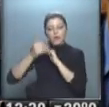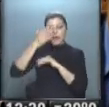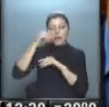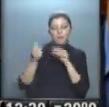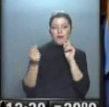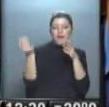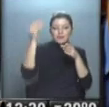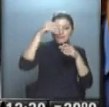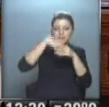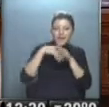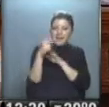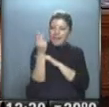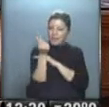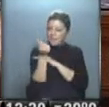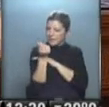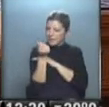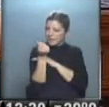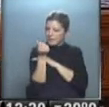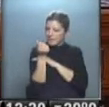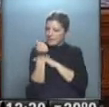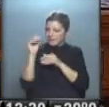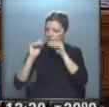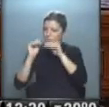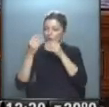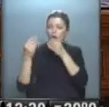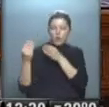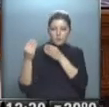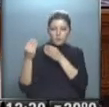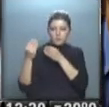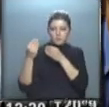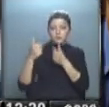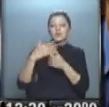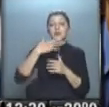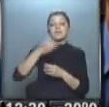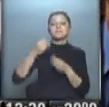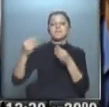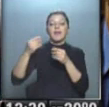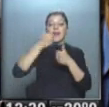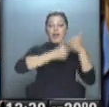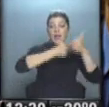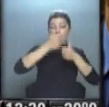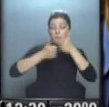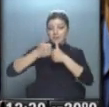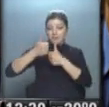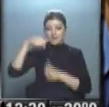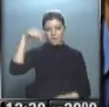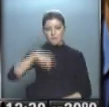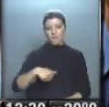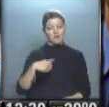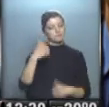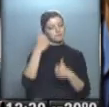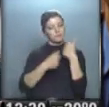precio? La única garantía es la competencia. Y esto no ocurre en este mercado.